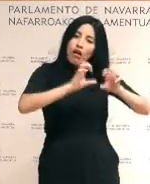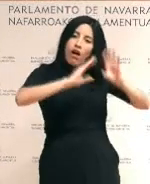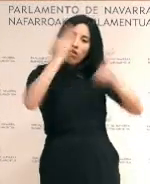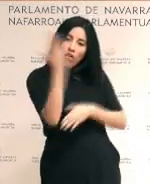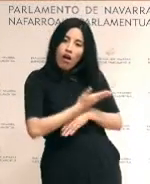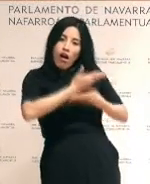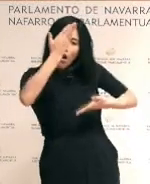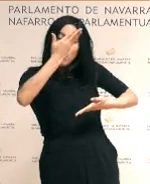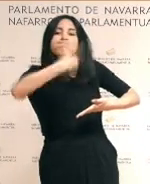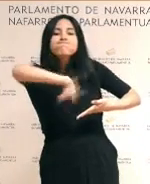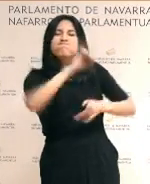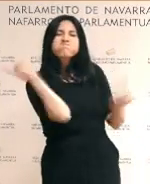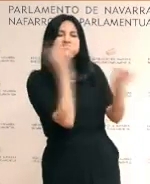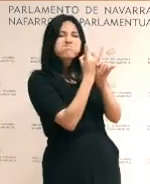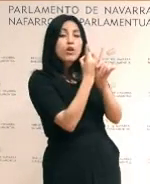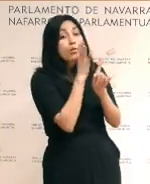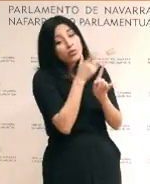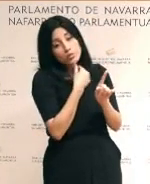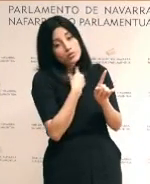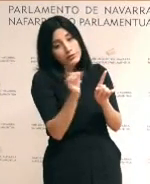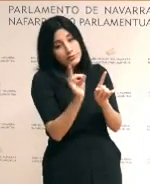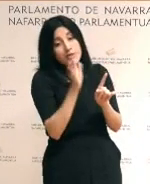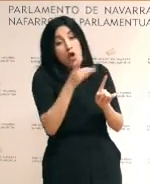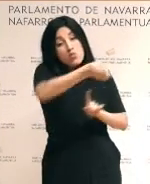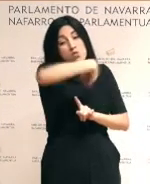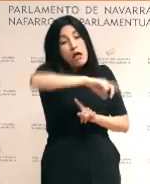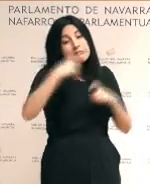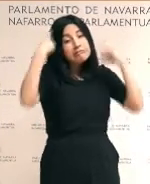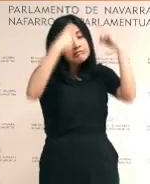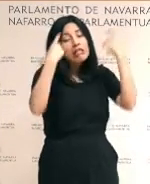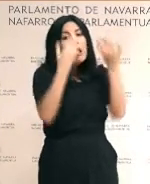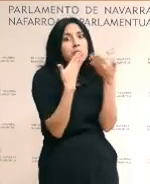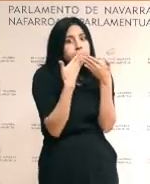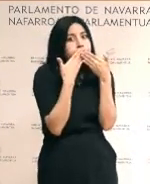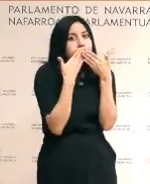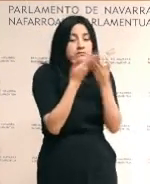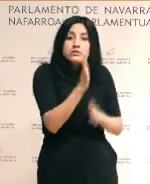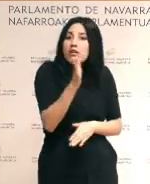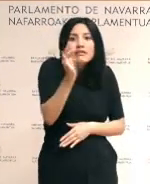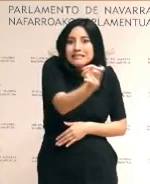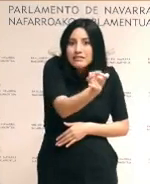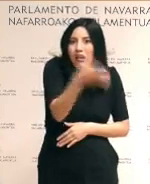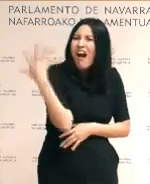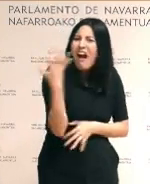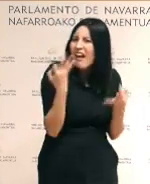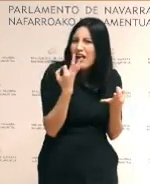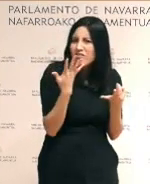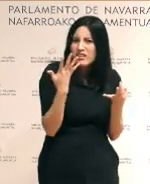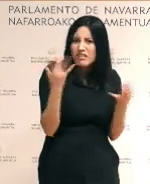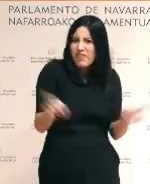gustan. Por eso les señalan y les quieren callar. Y eso es muy grave en una democracia, lo haga el partido que lo